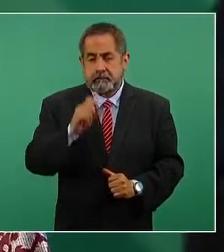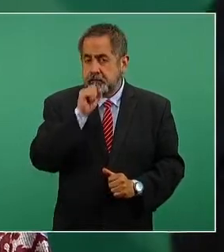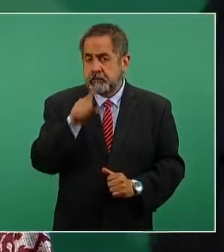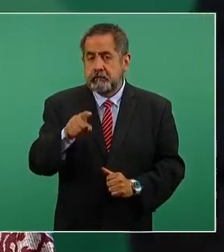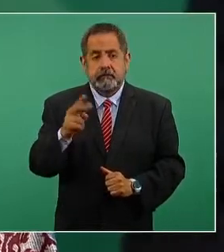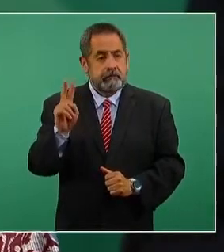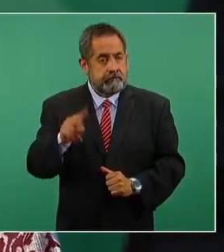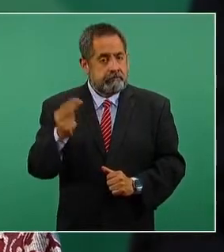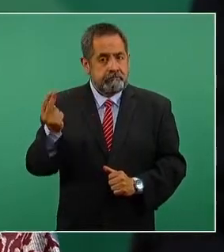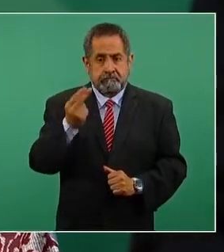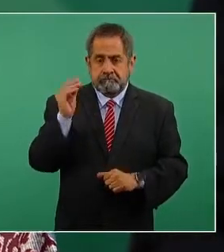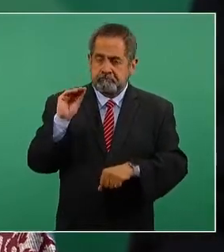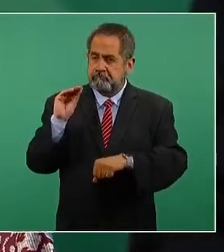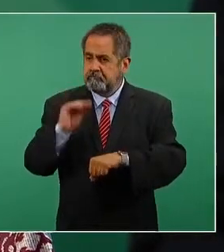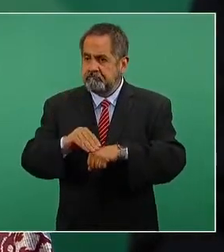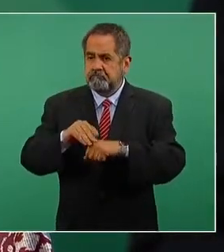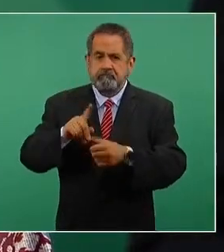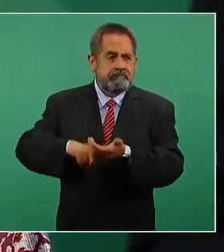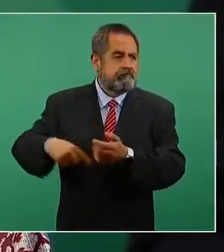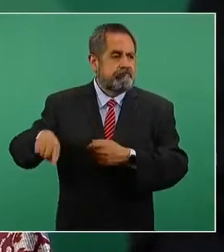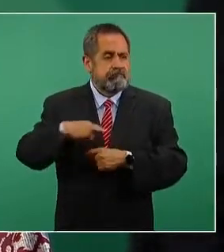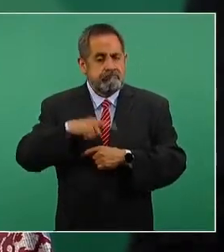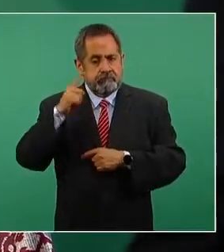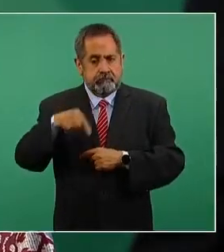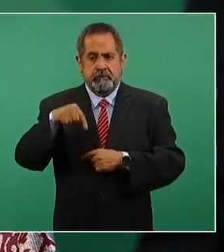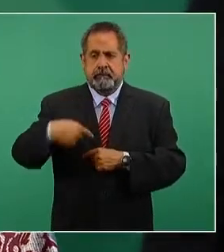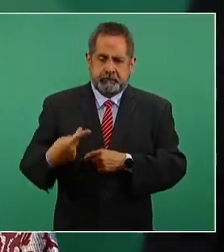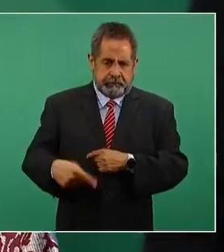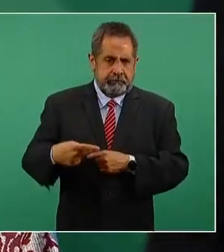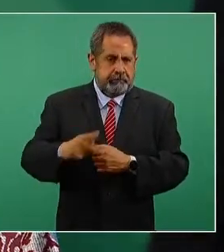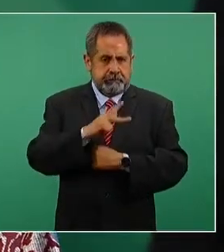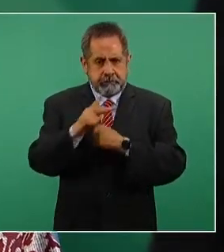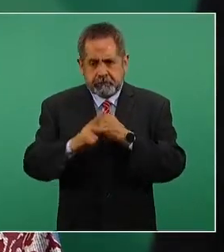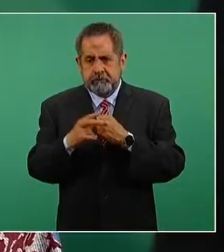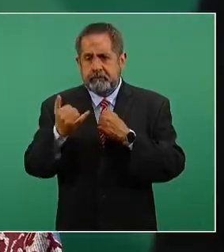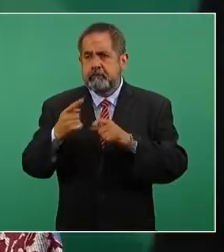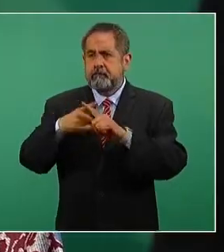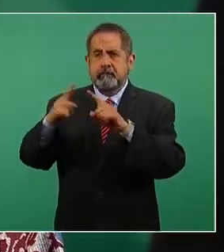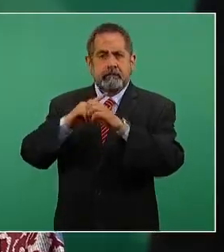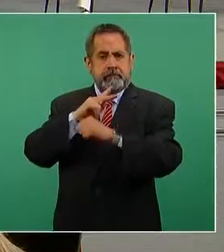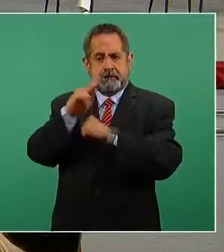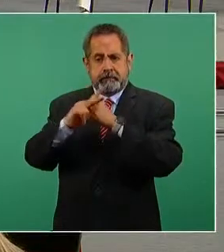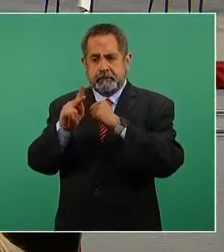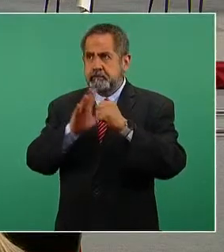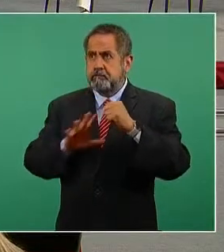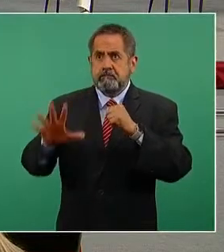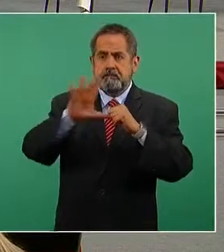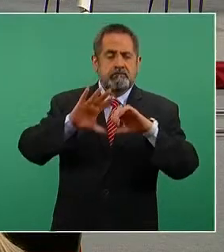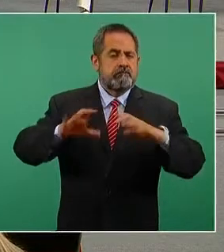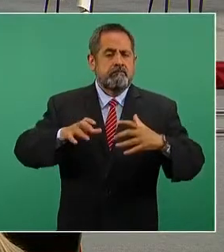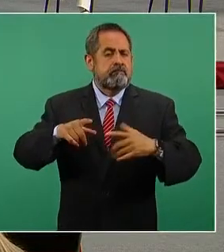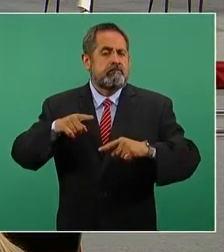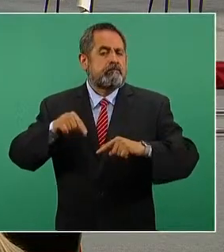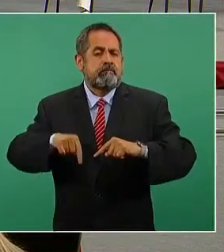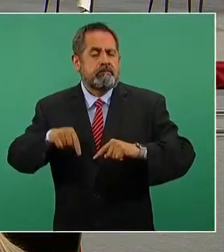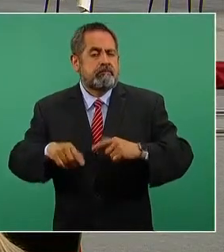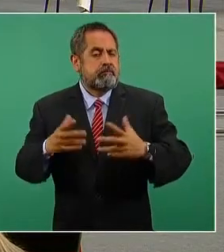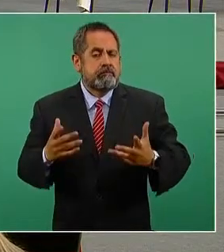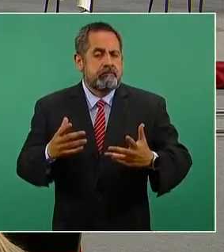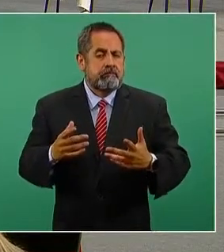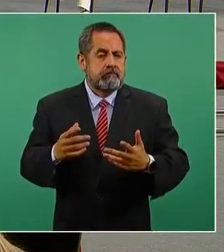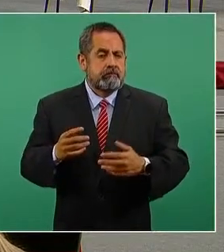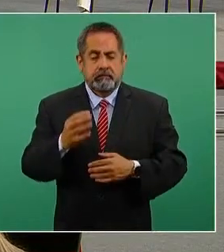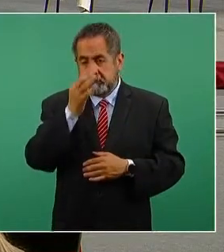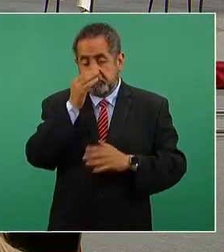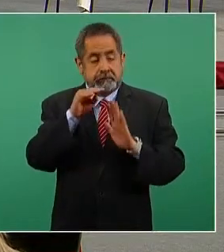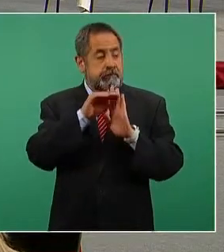También estaremos implementando a nivel nacional y local el hecho de que esto no es, es